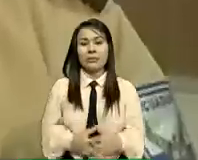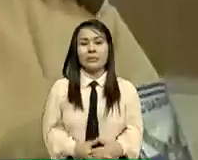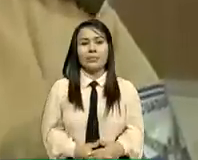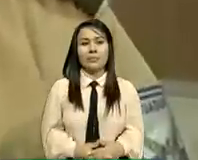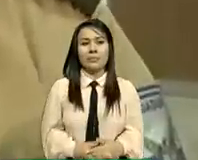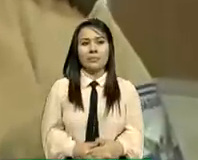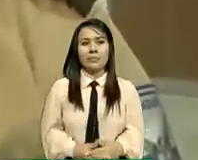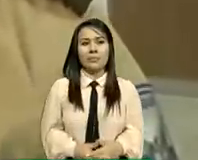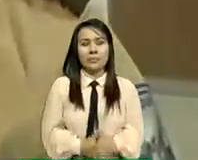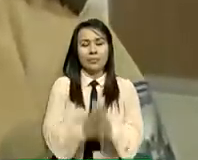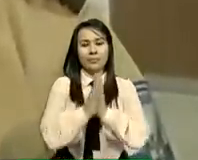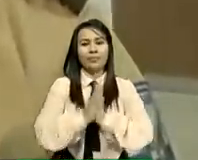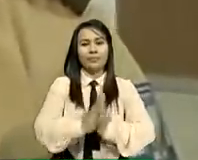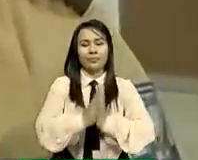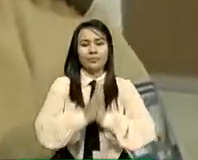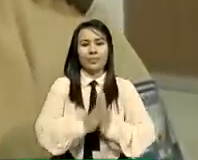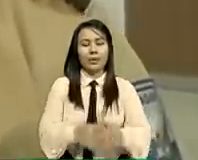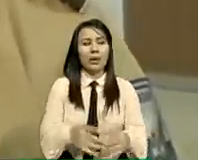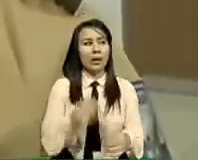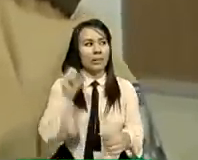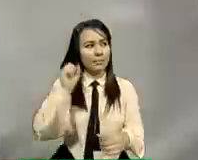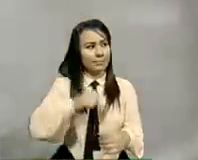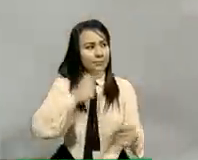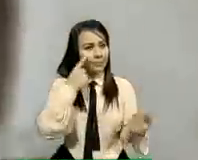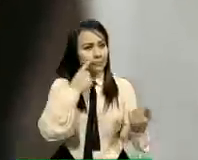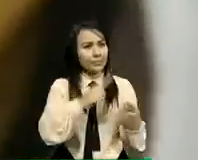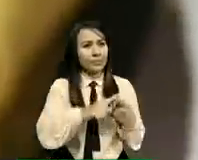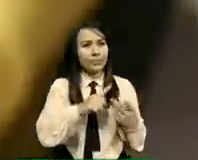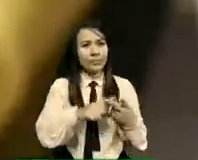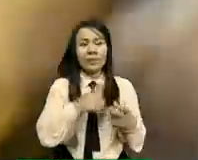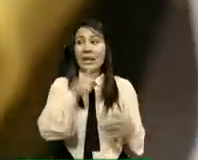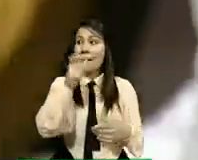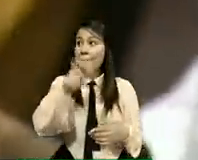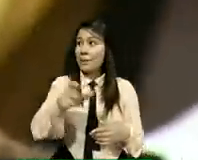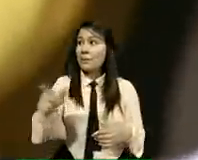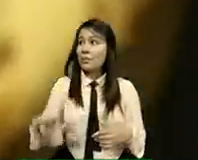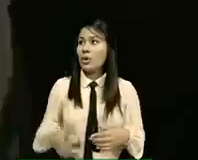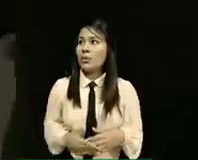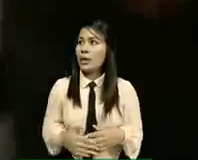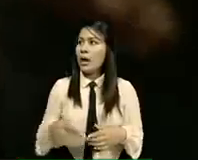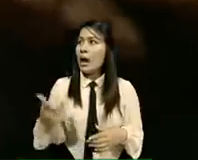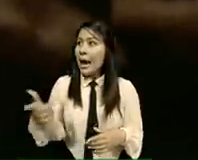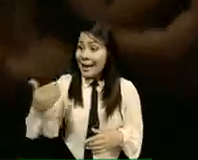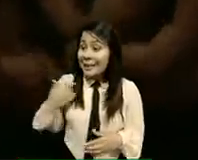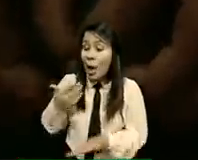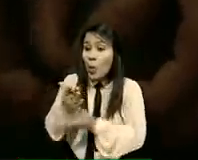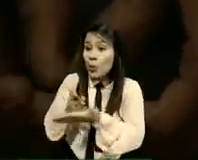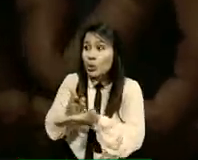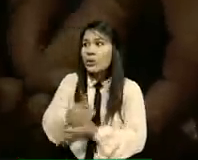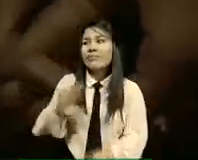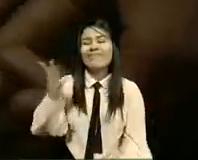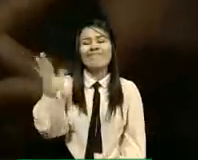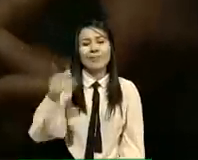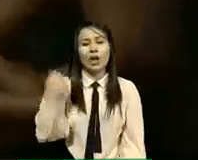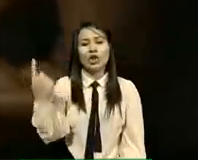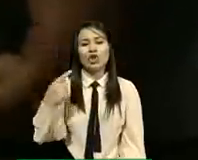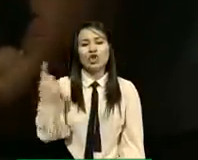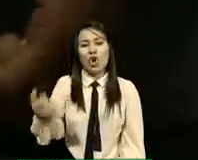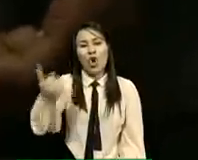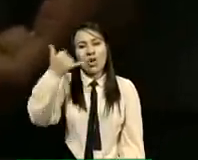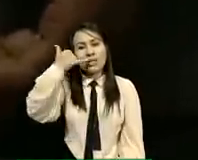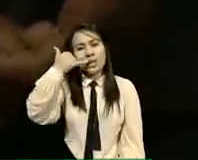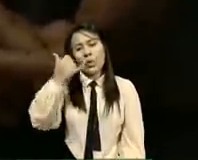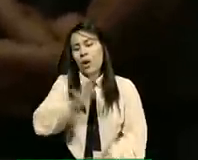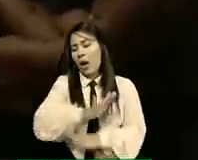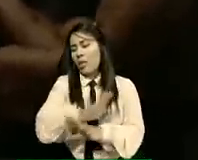lo neutralizamos y lo ponemos a la orden de la autoridad competente. Los gendarmes no le encontraron el arma blanca, solo la pertenencia de la víctima de ese